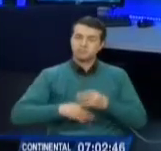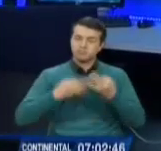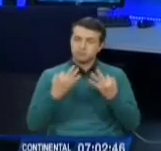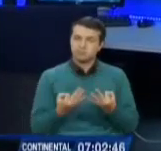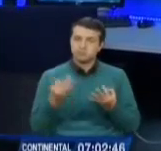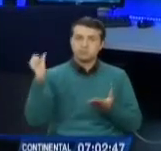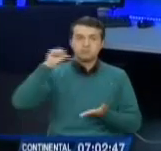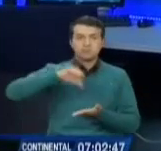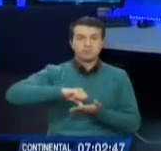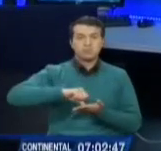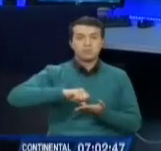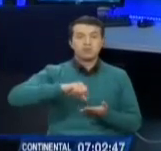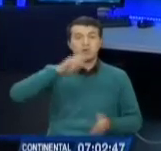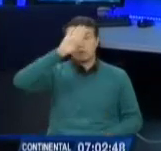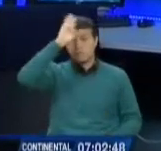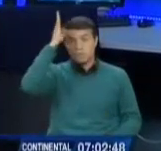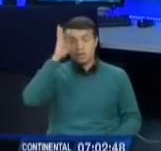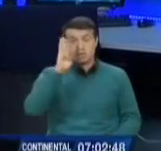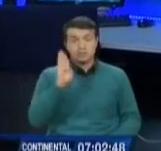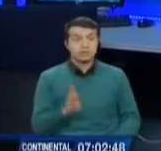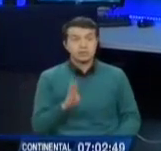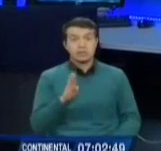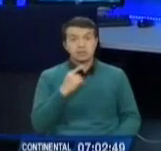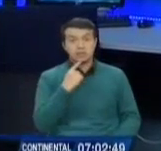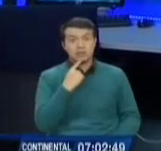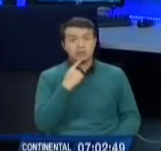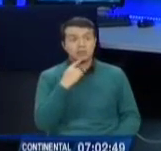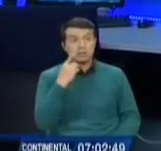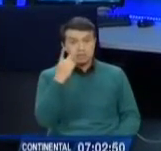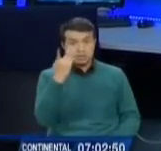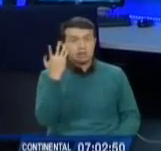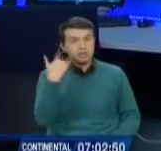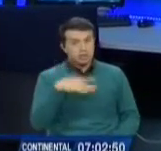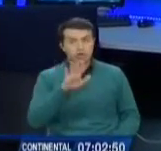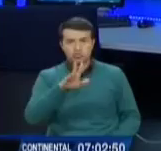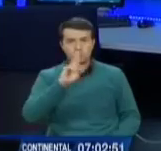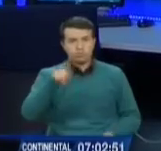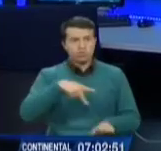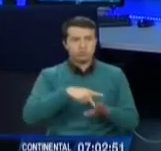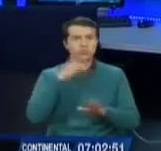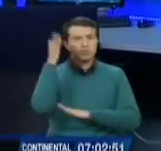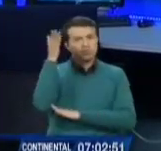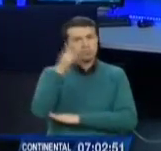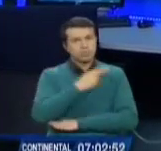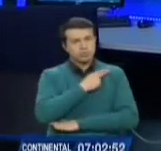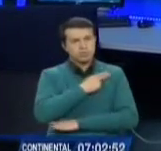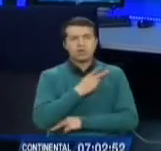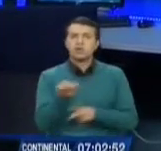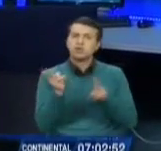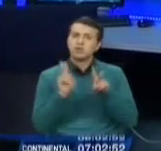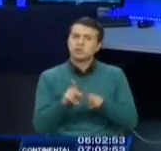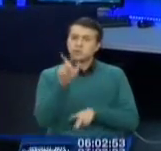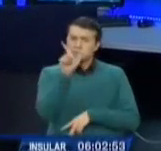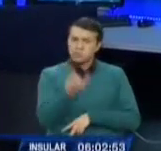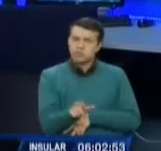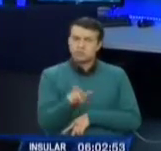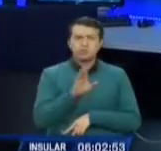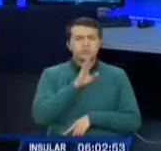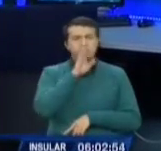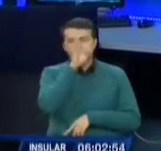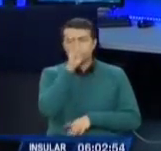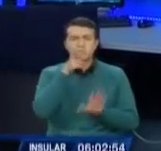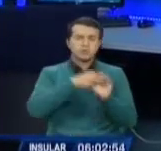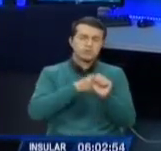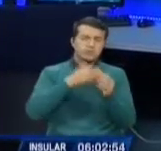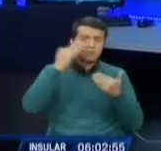La ciudadana franco-brasileña Manuela Pic no solo que ha cumplido con su profesión de maestra universitaria, sino que también ha tenido un abierto activismo